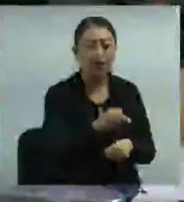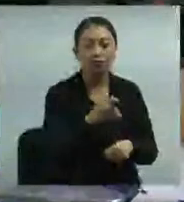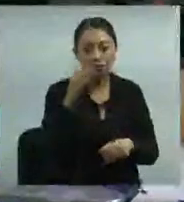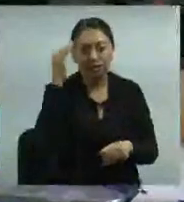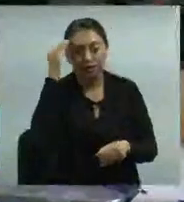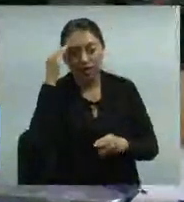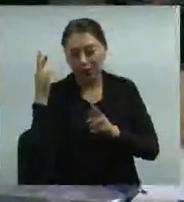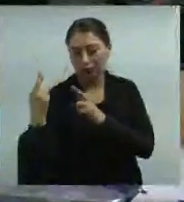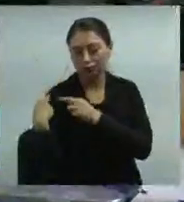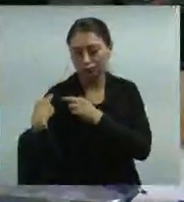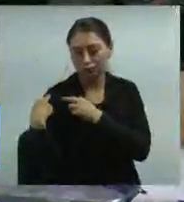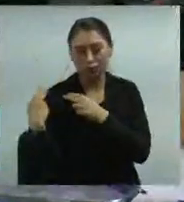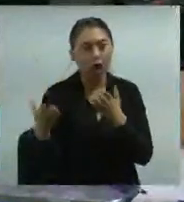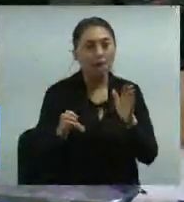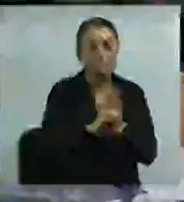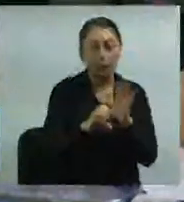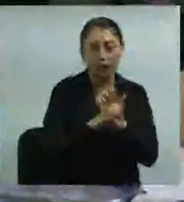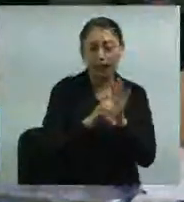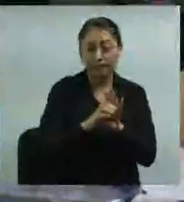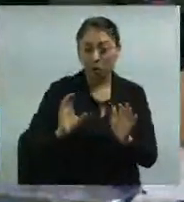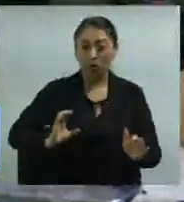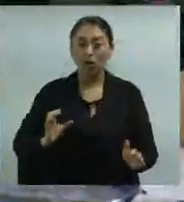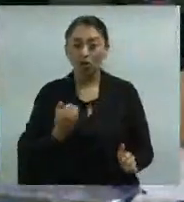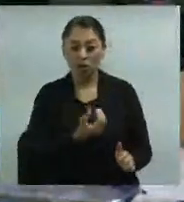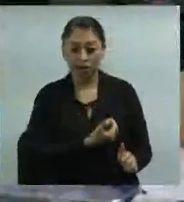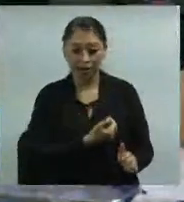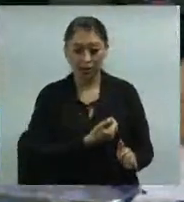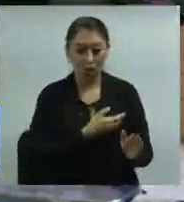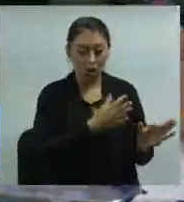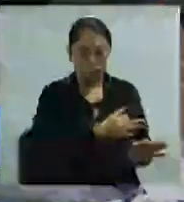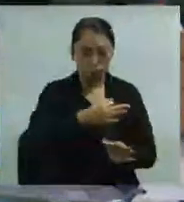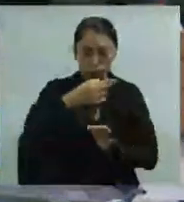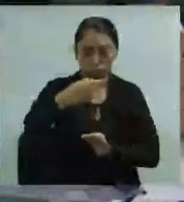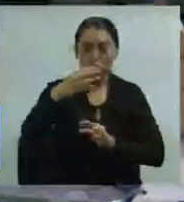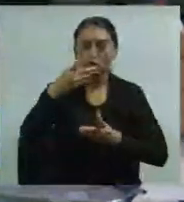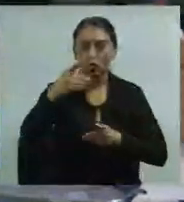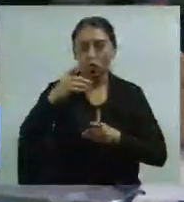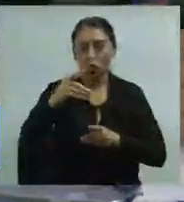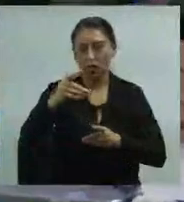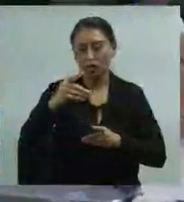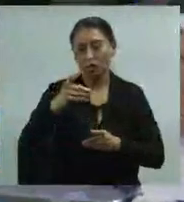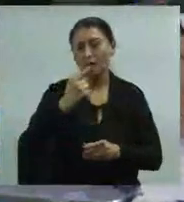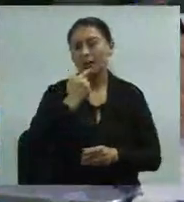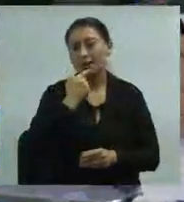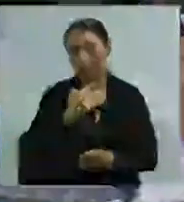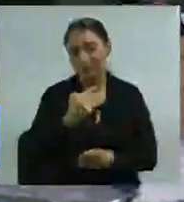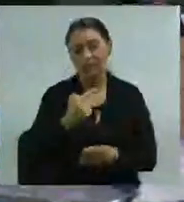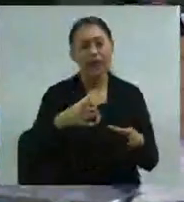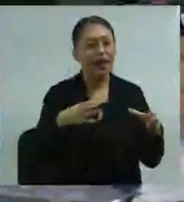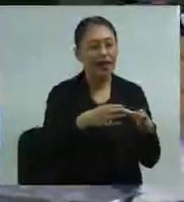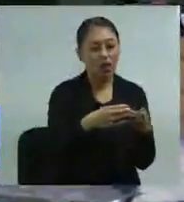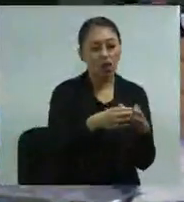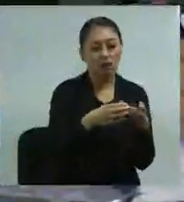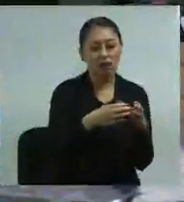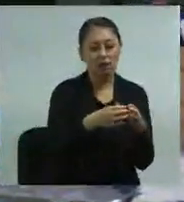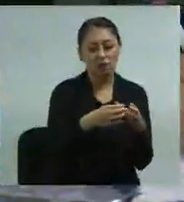de la República establece una tabla de gradación, prácticamente está atando de manos a la comisión de postulación, porque se le está